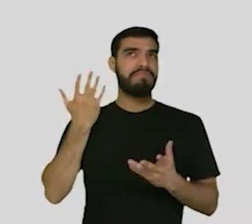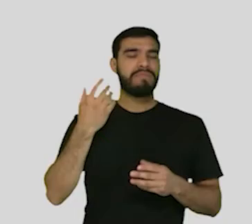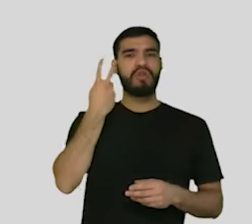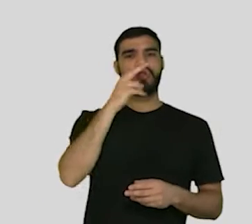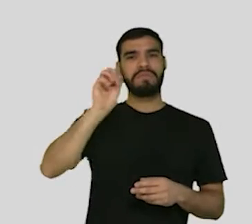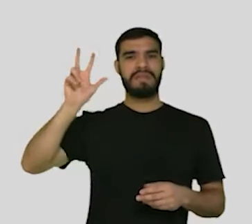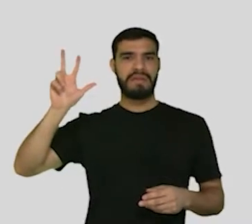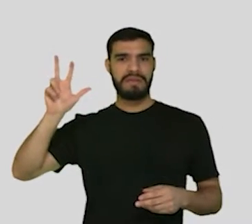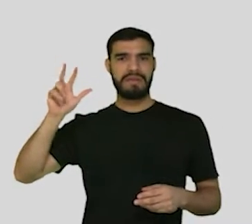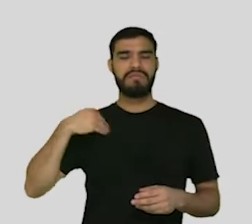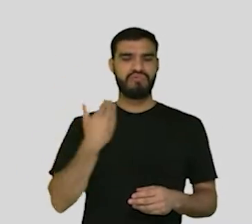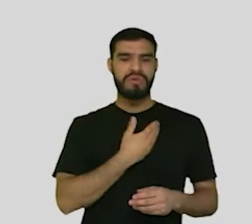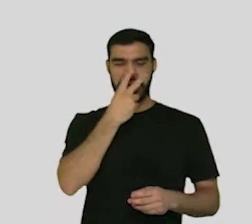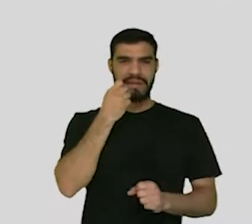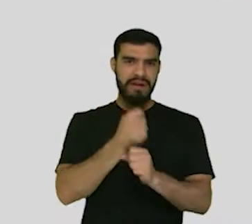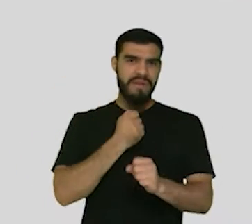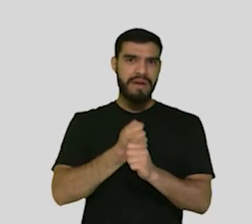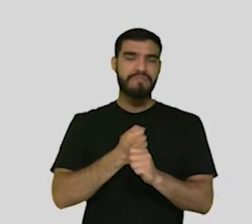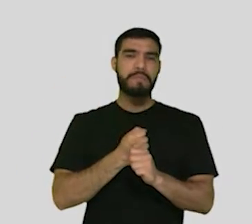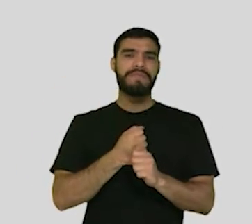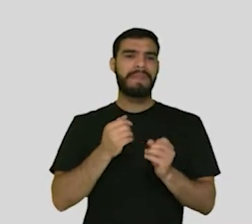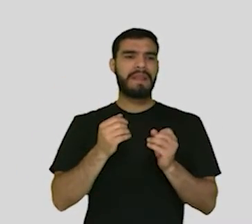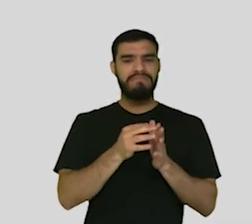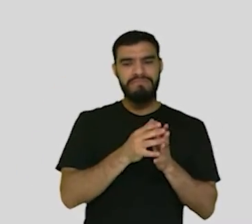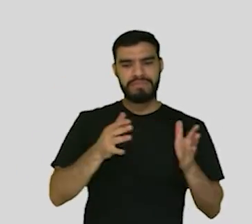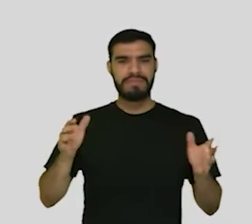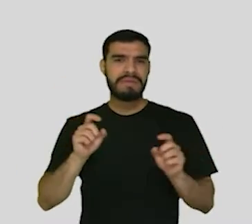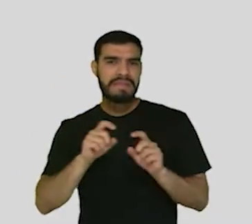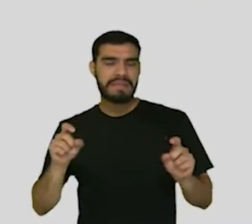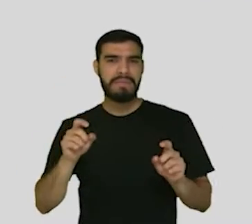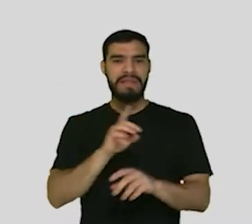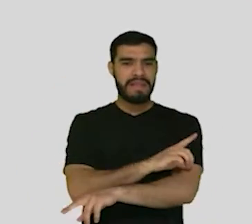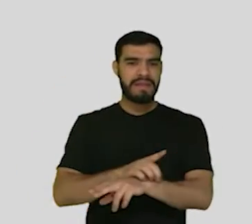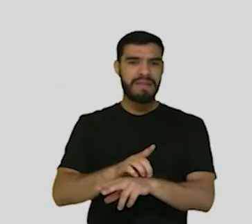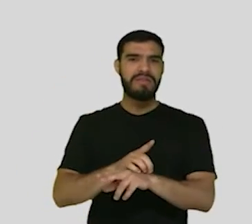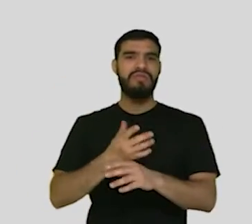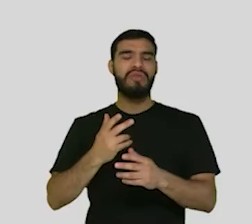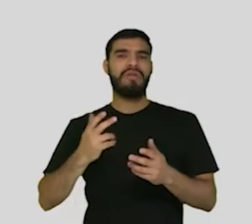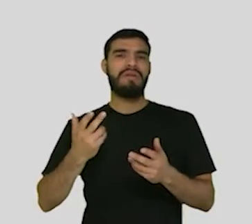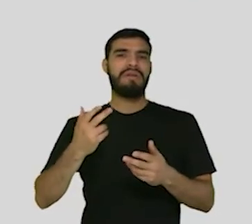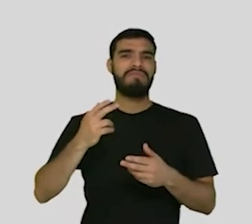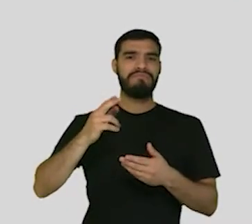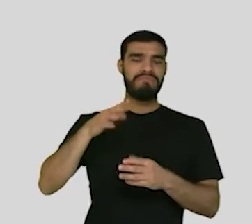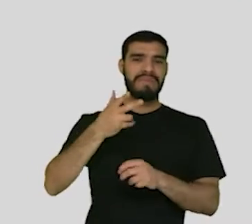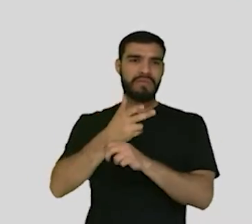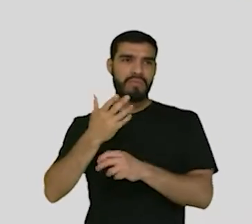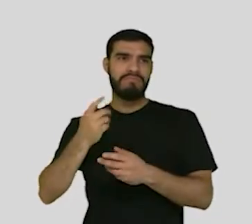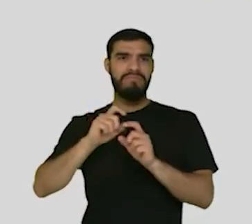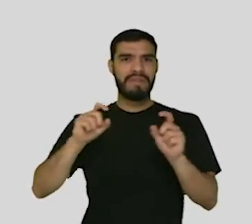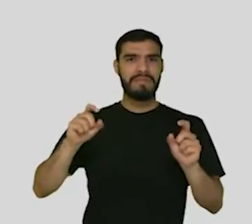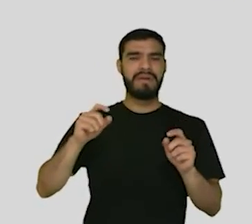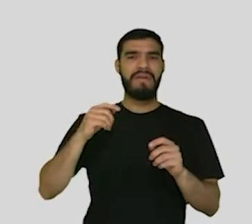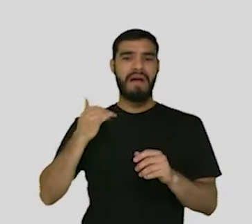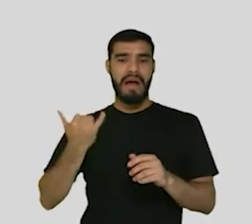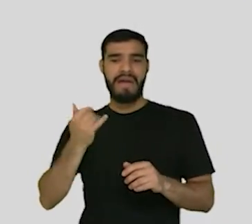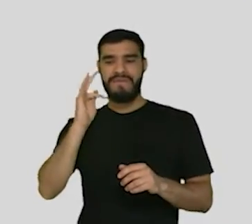1993, pe. Porque nosotras queríamos trabajar 2003. Toda la cuestión de los derechos sexuales, la lesbiandad desde el feminismo, porque muchas